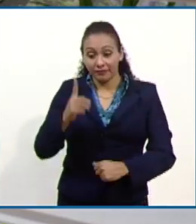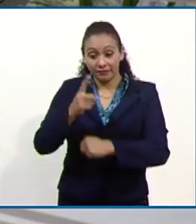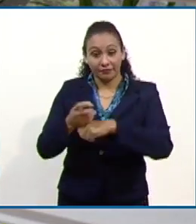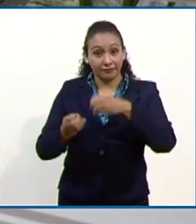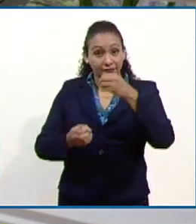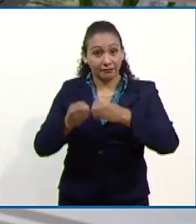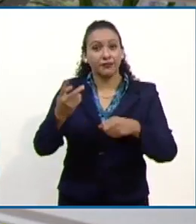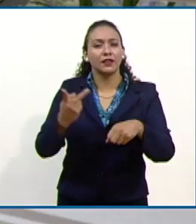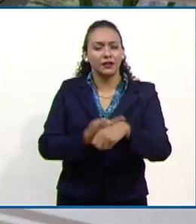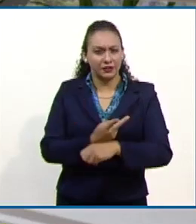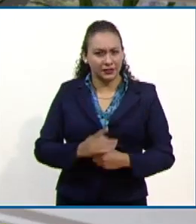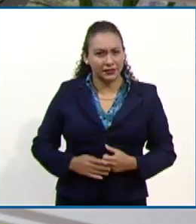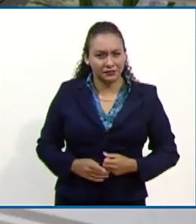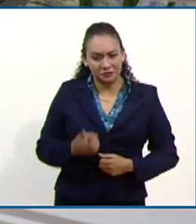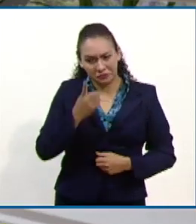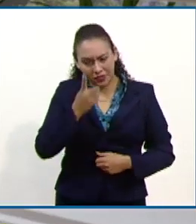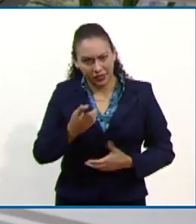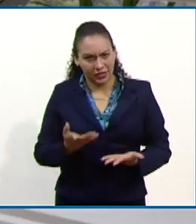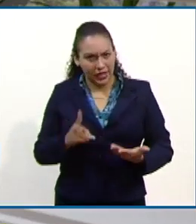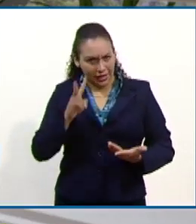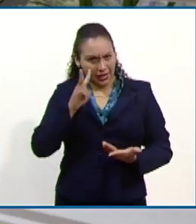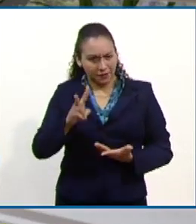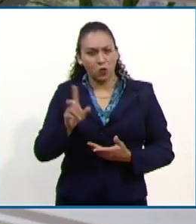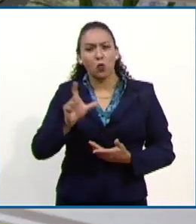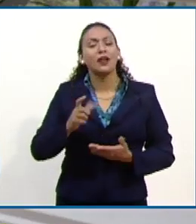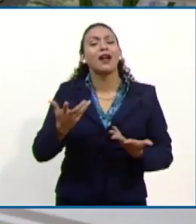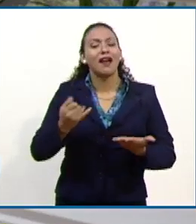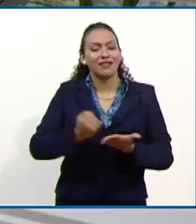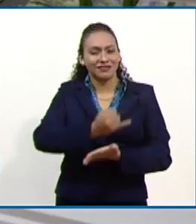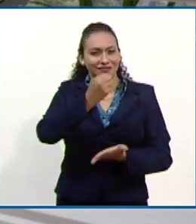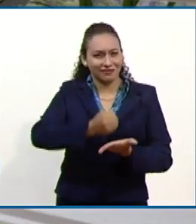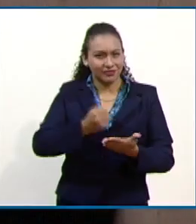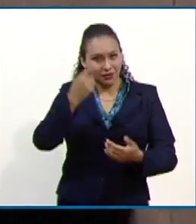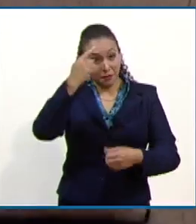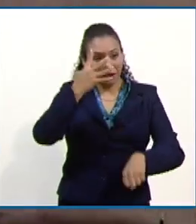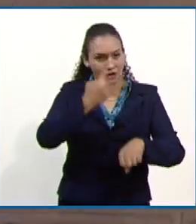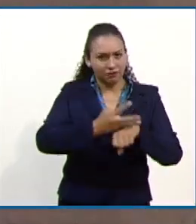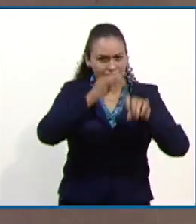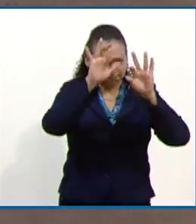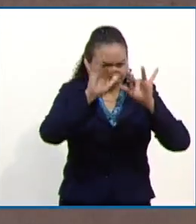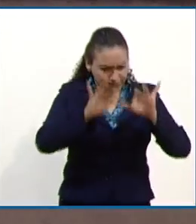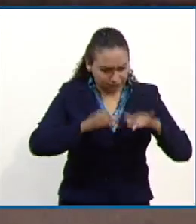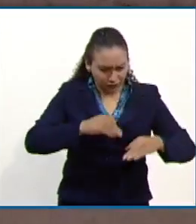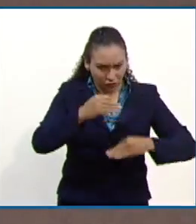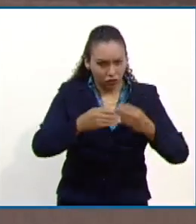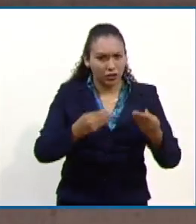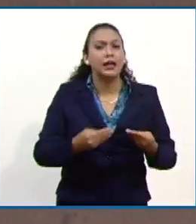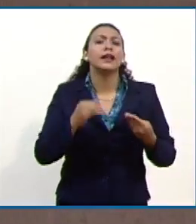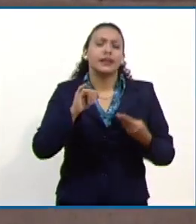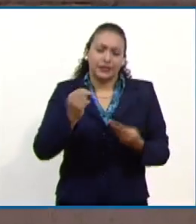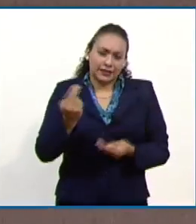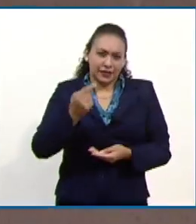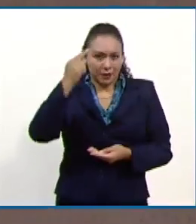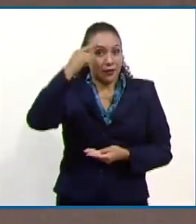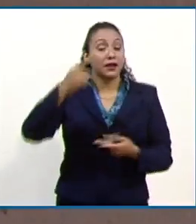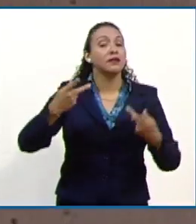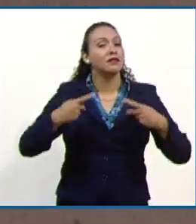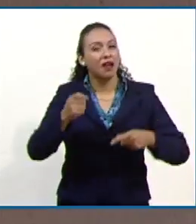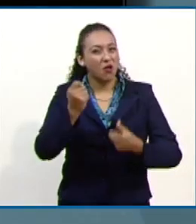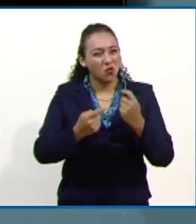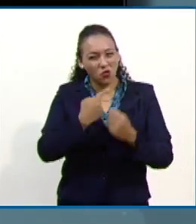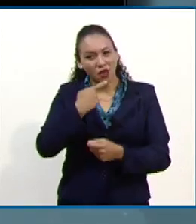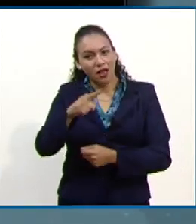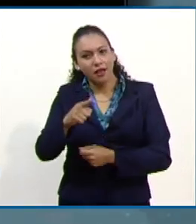Corte estableció como criterio que el dictado de una sentencia condenatoria no solo es un requisito para que las víctimas u ofendidos obtengan